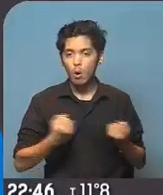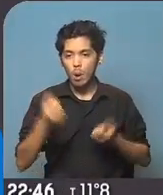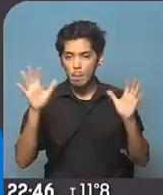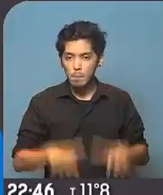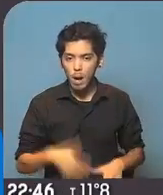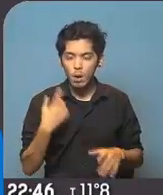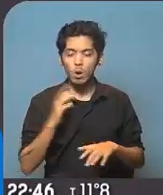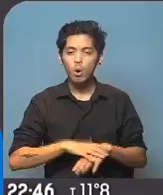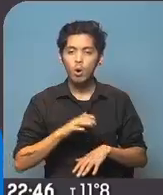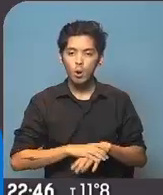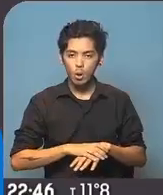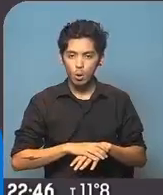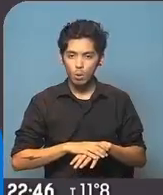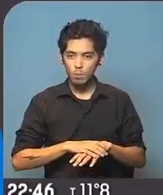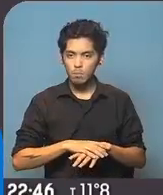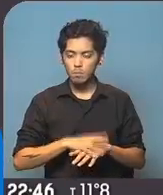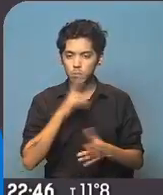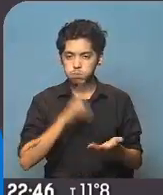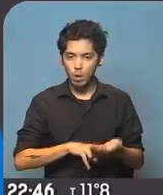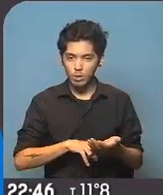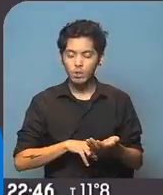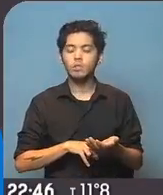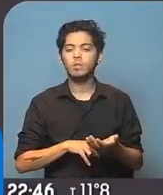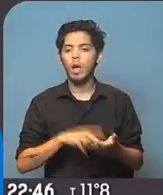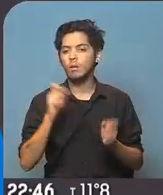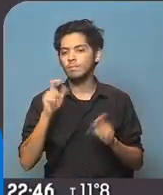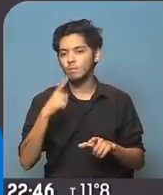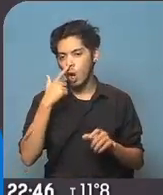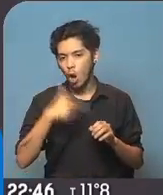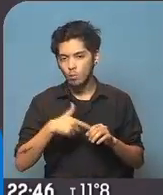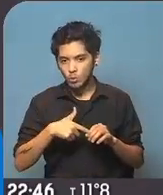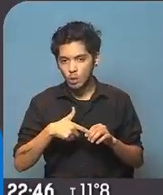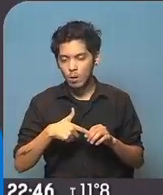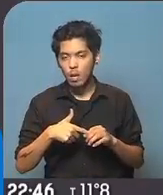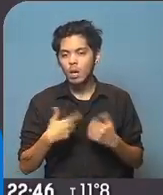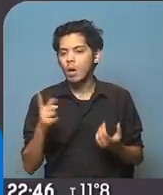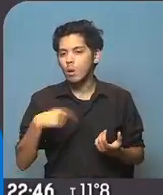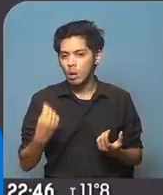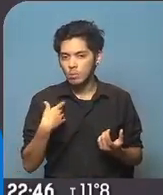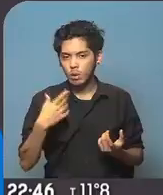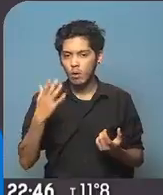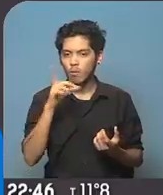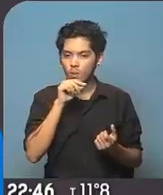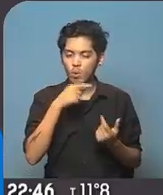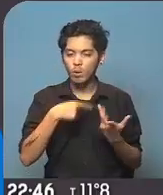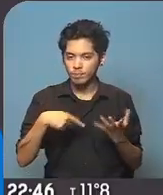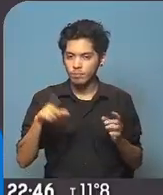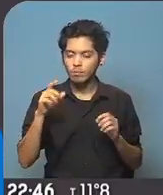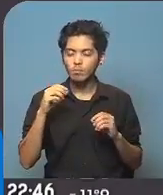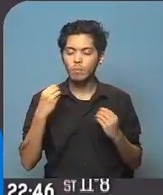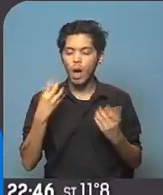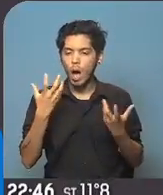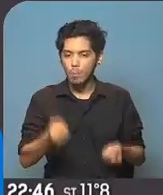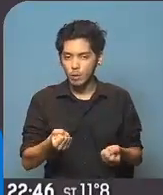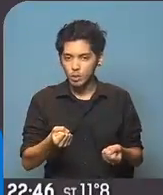a raíz de los impuestos en los combustibles, ¿qué hizo? Utilizó las redes sociales para apoyar